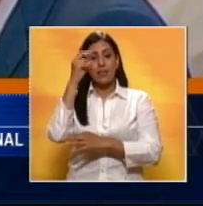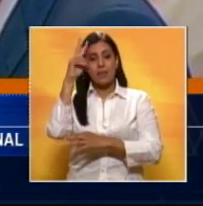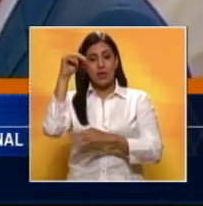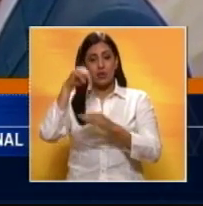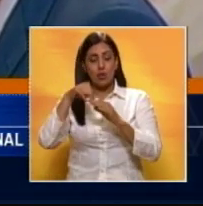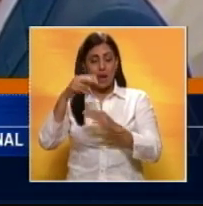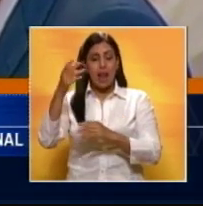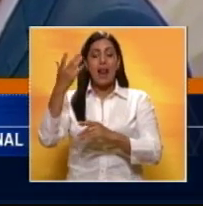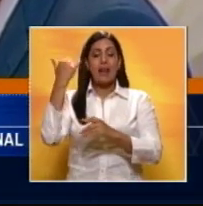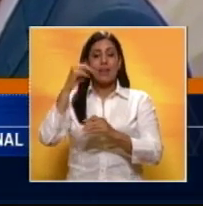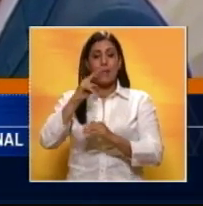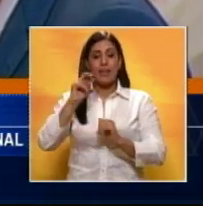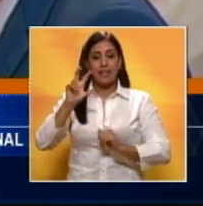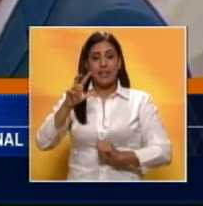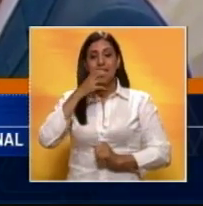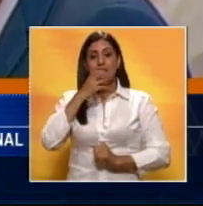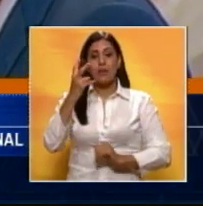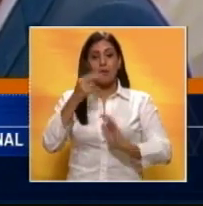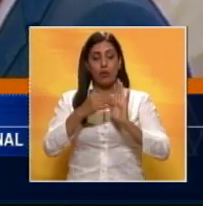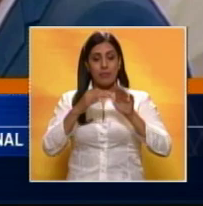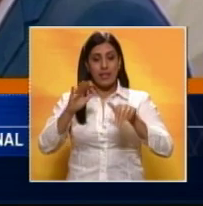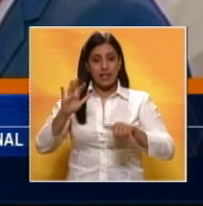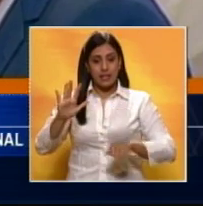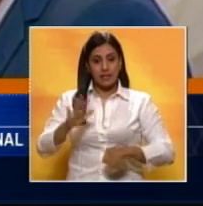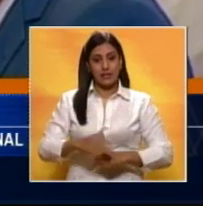Nacional el día 23 de diciembre del 2015